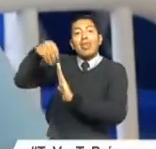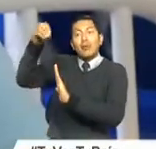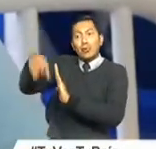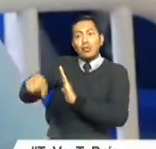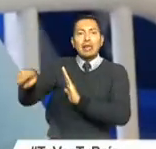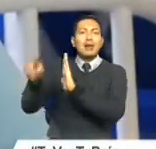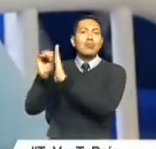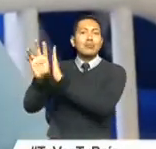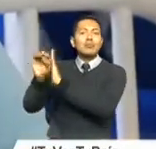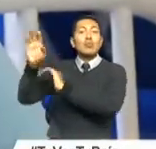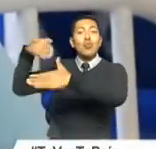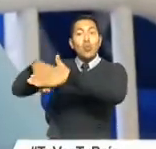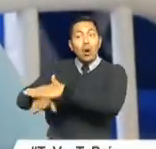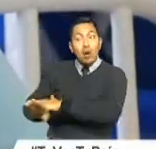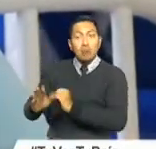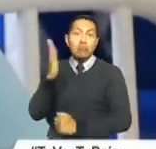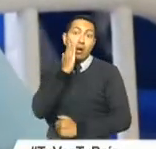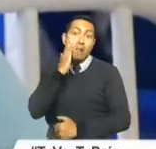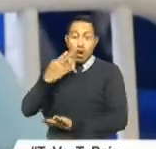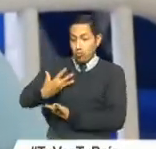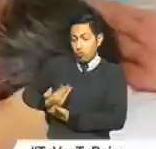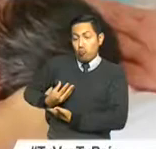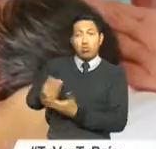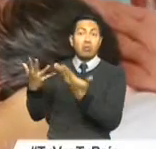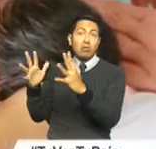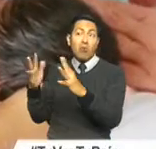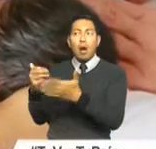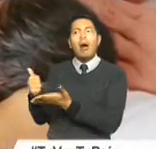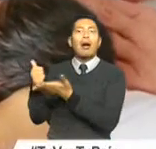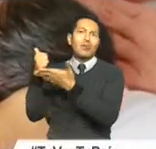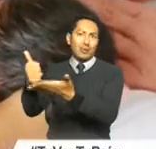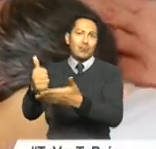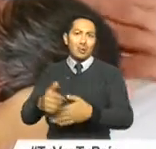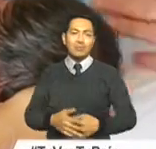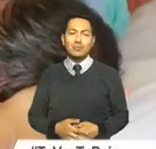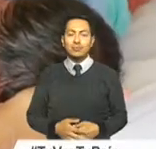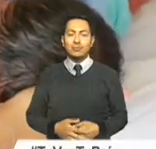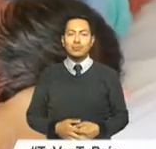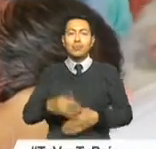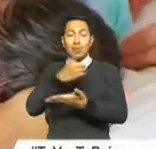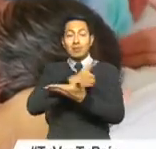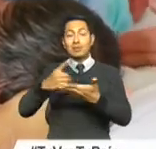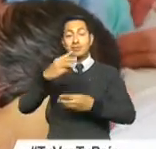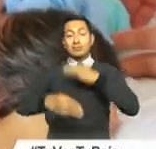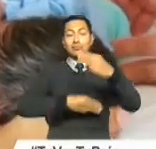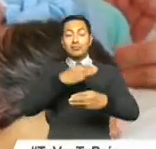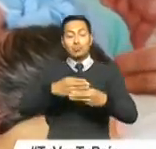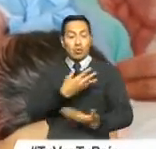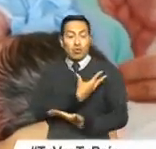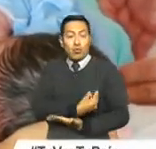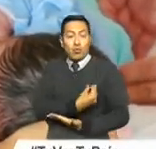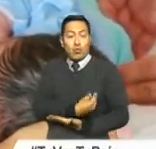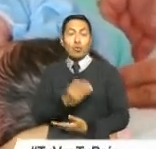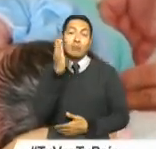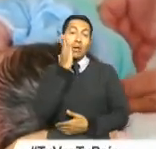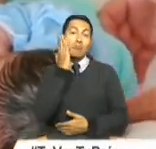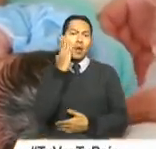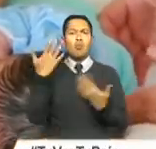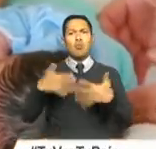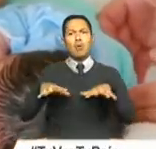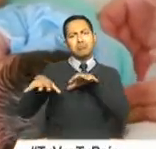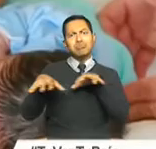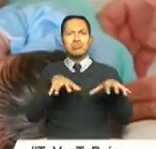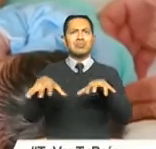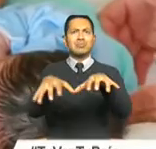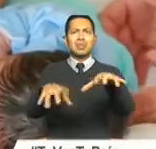voy a hacer hasta que pueda. Sé que lo necesitan. La Semana Mundial de la Lactancia Materna es el movimiento social más extendido